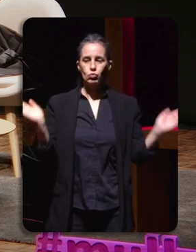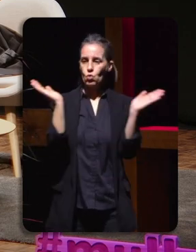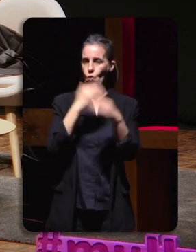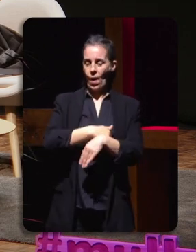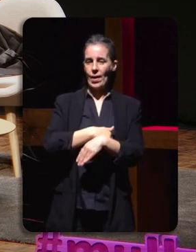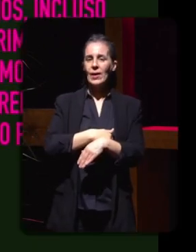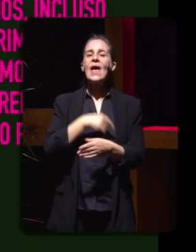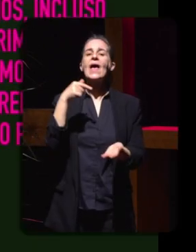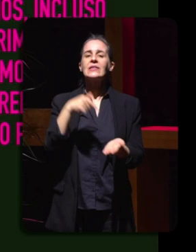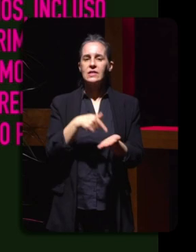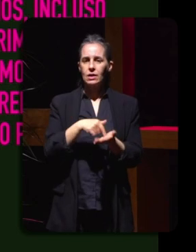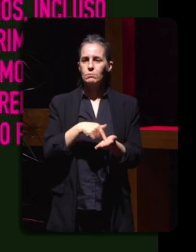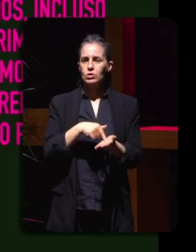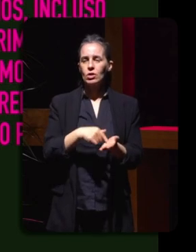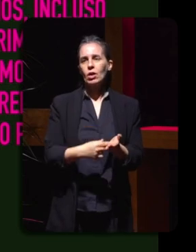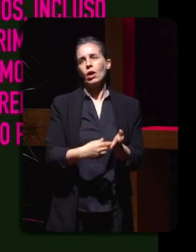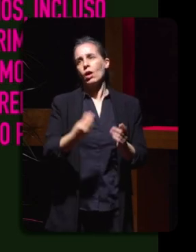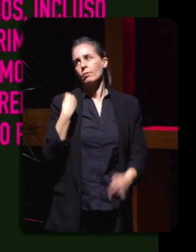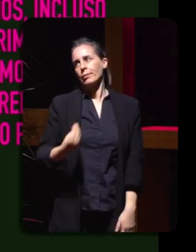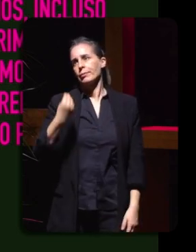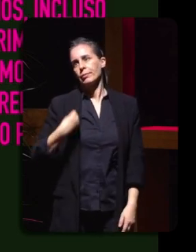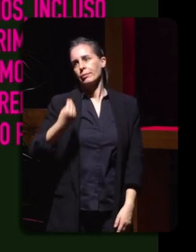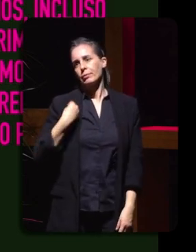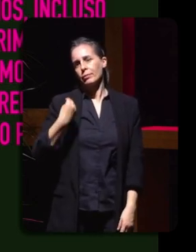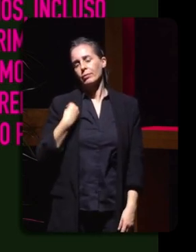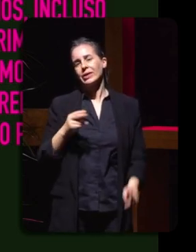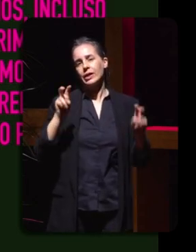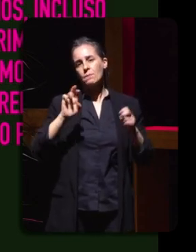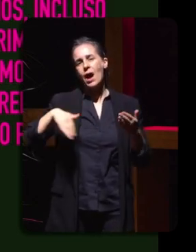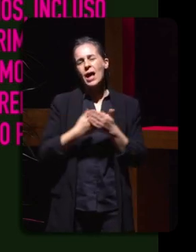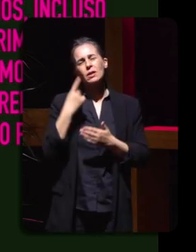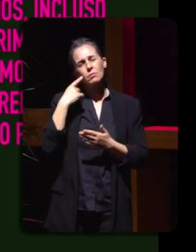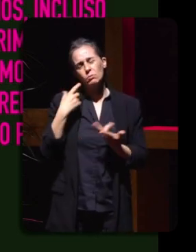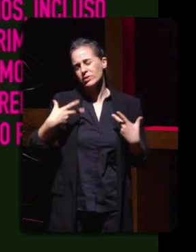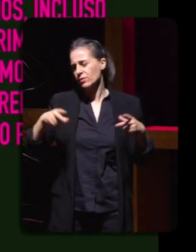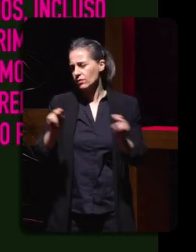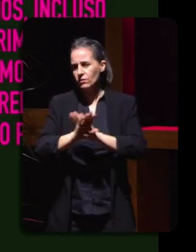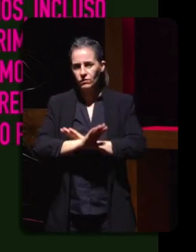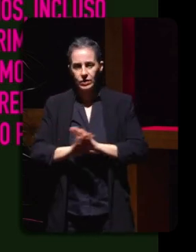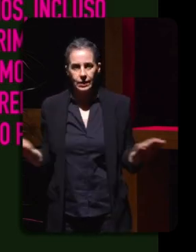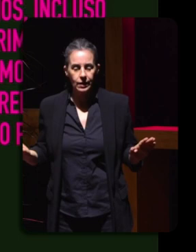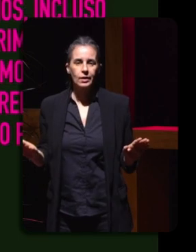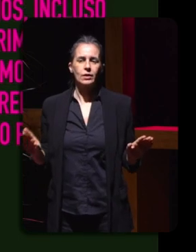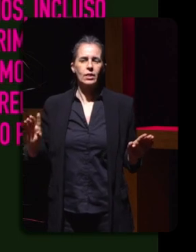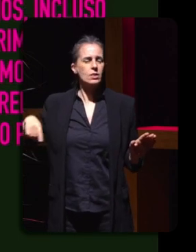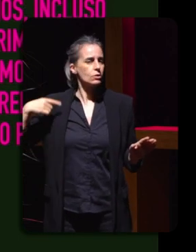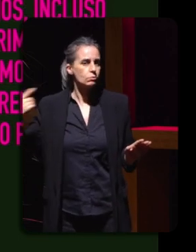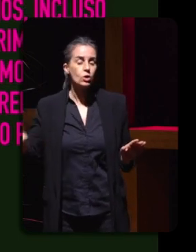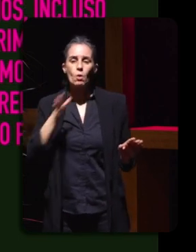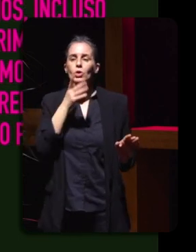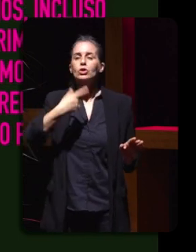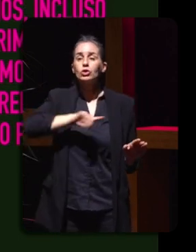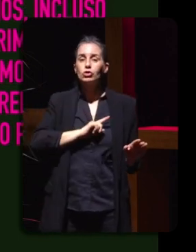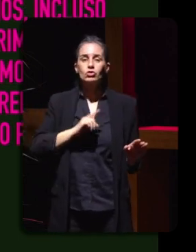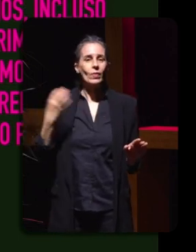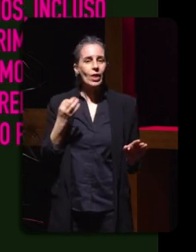pongo yo que no nos toquen la moral con el tema hasta más allá de la menopausia vale porque somos las primeras que reivindicamos un espacio para